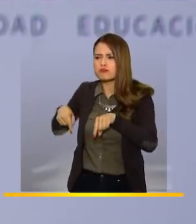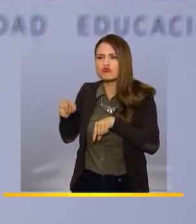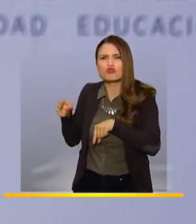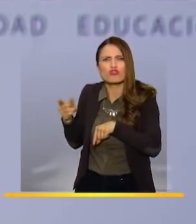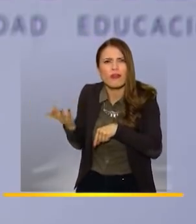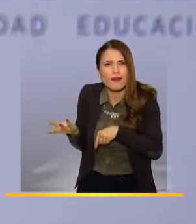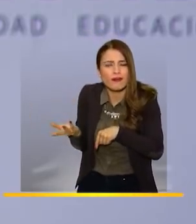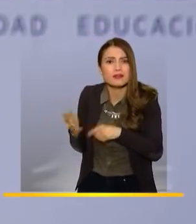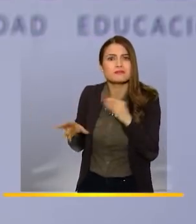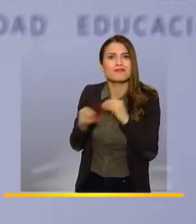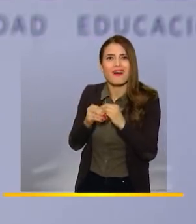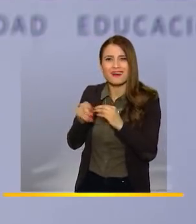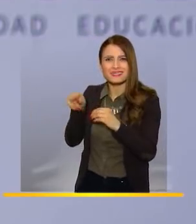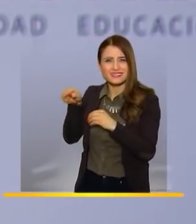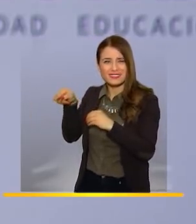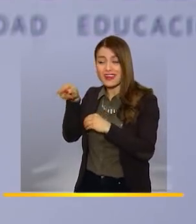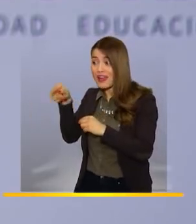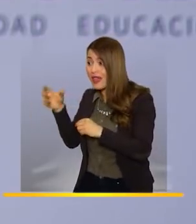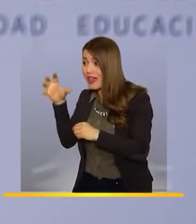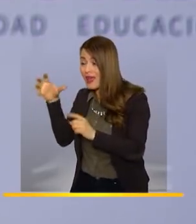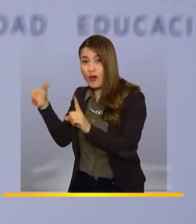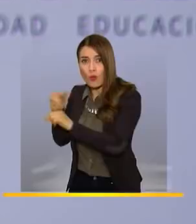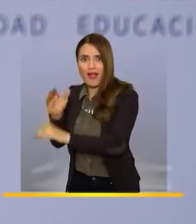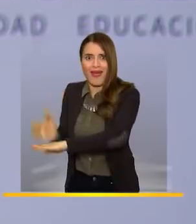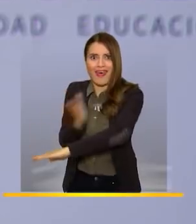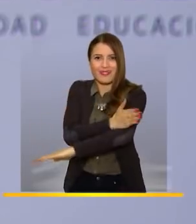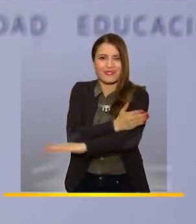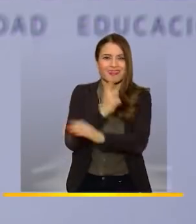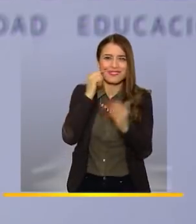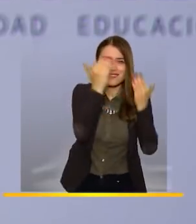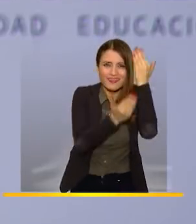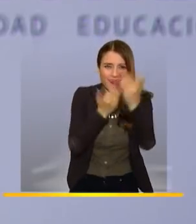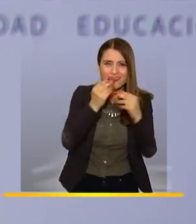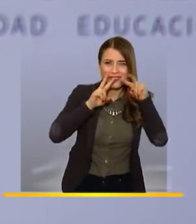preliminares sobre los restos del hallazgo del San José.